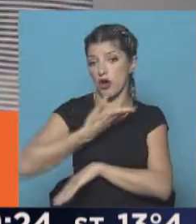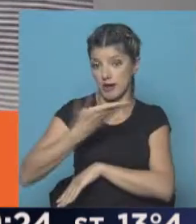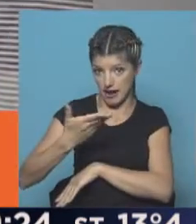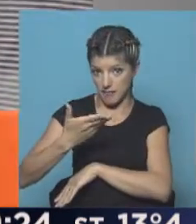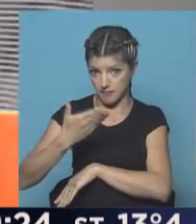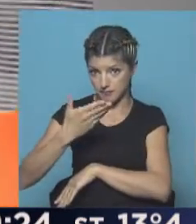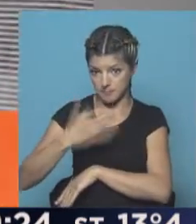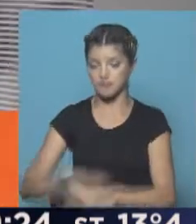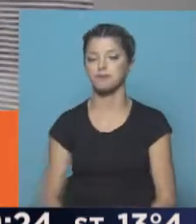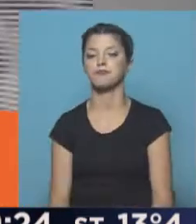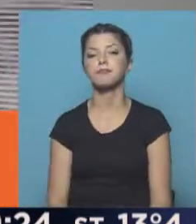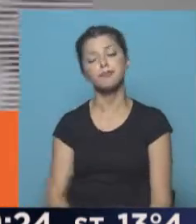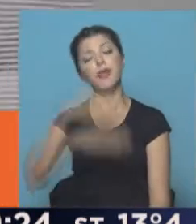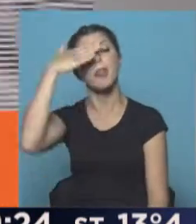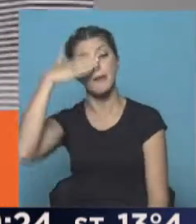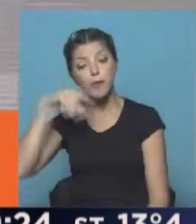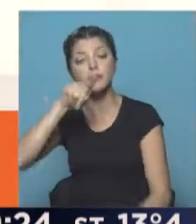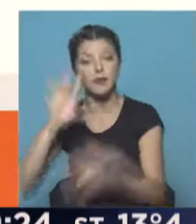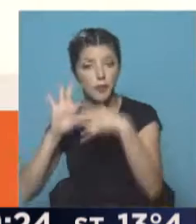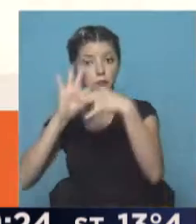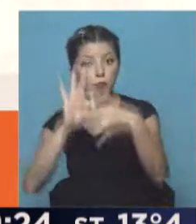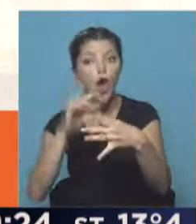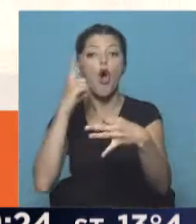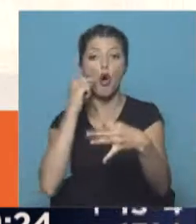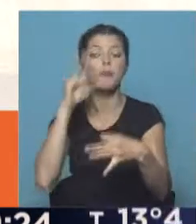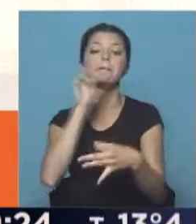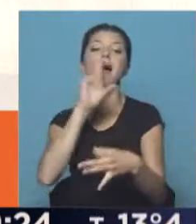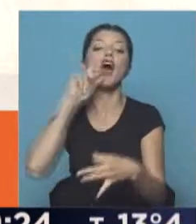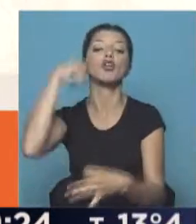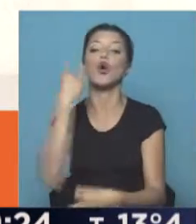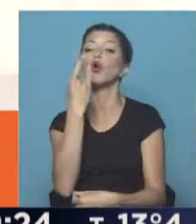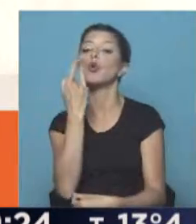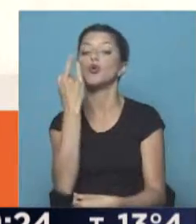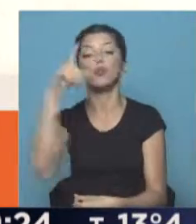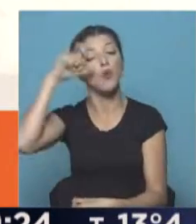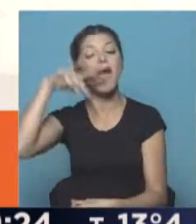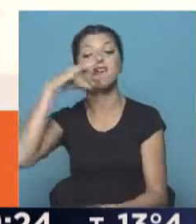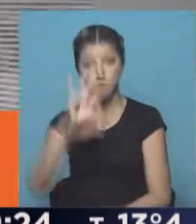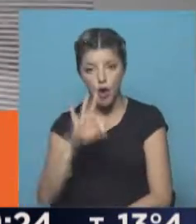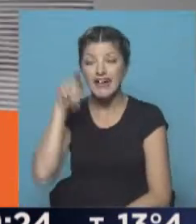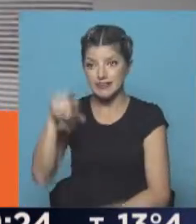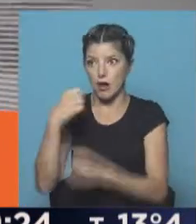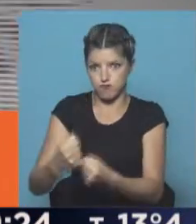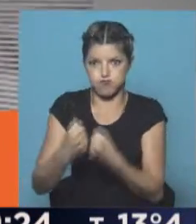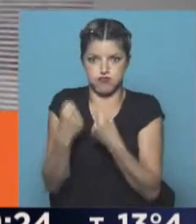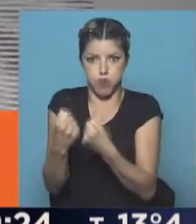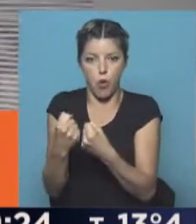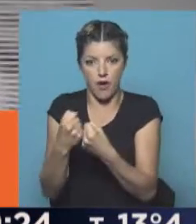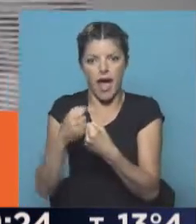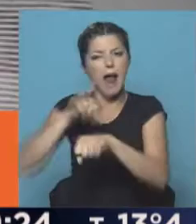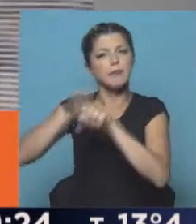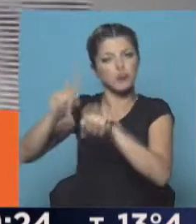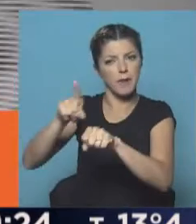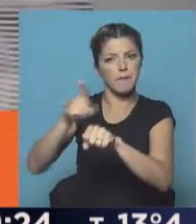expulsaría. Más tarde se alineó con el gastronómico Luis Barrio Nuevo y concentró la mayor parte de su poder durante el periodo